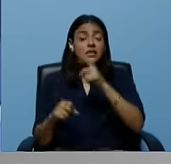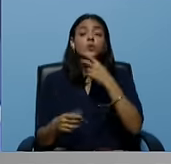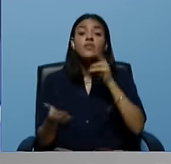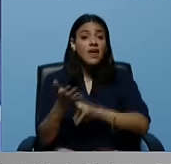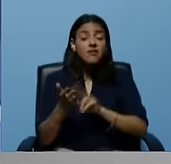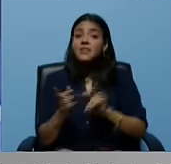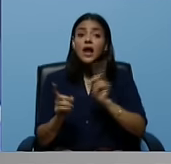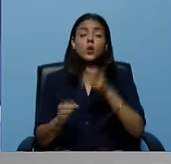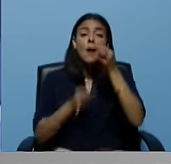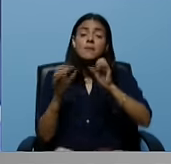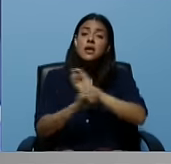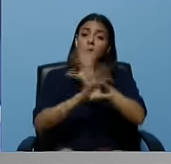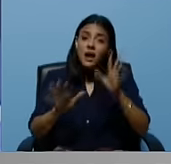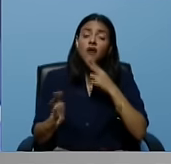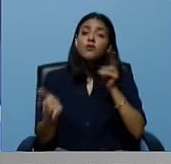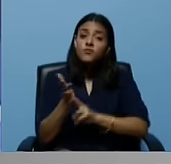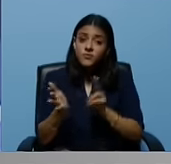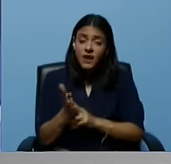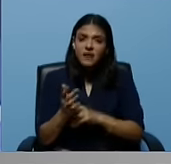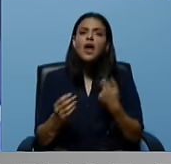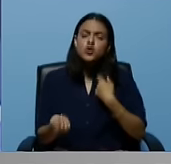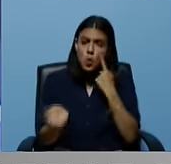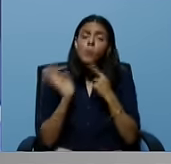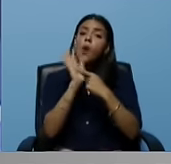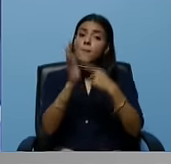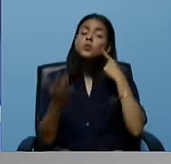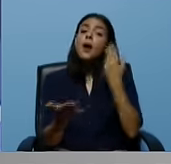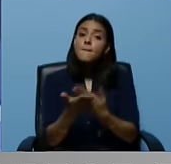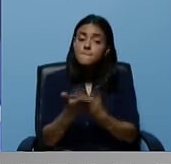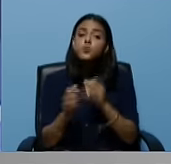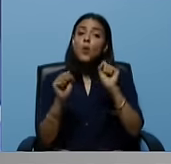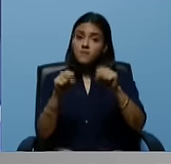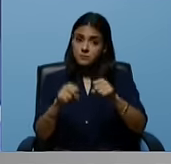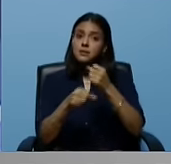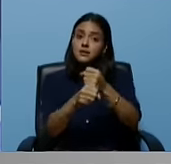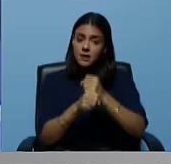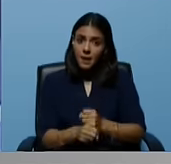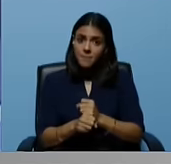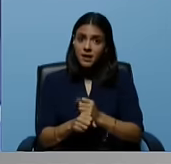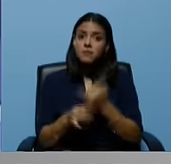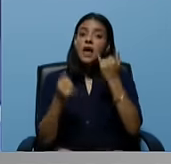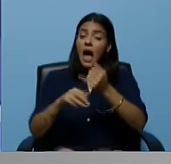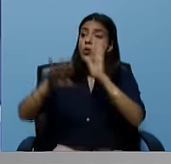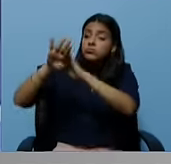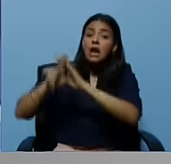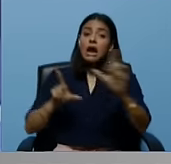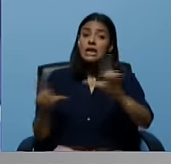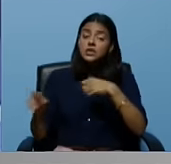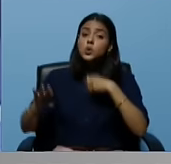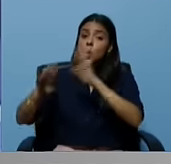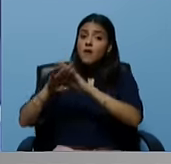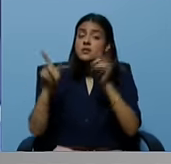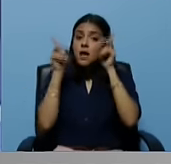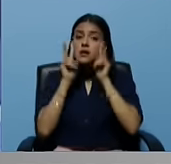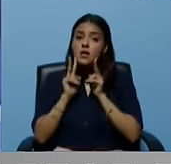desmiente eso, yo voy a mostrar los audios. Queda de parte de usted, señor González Urrutia.